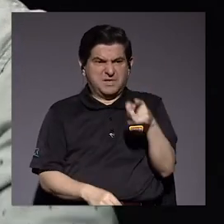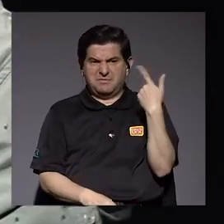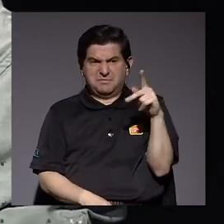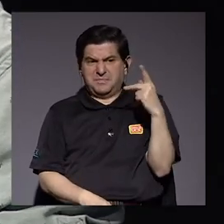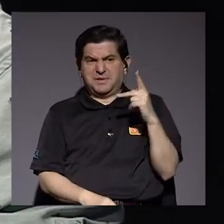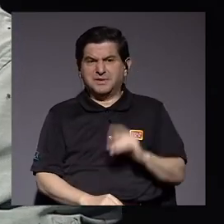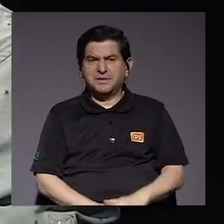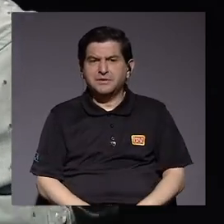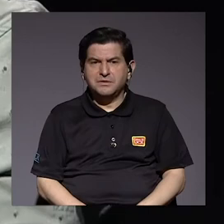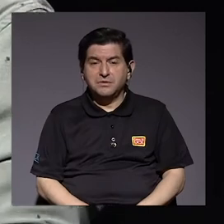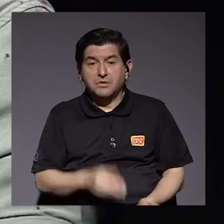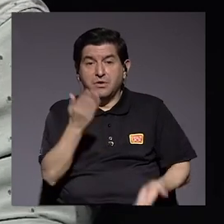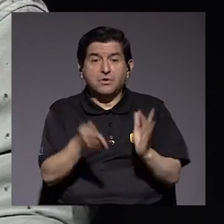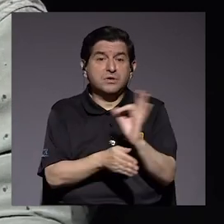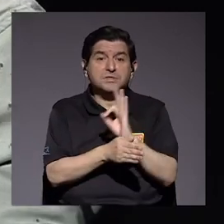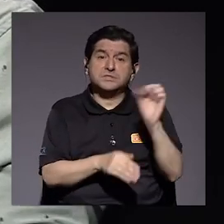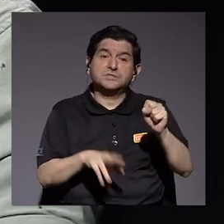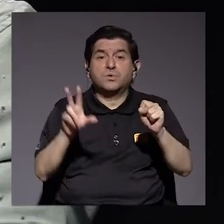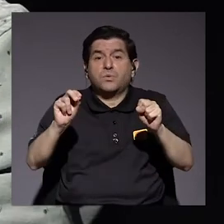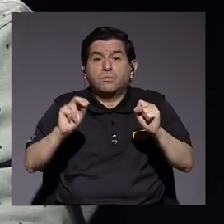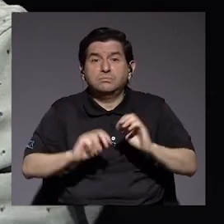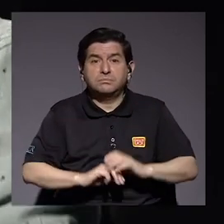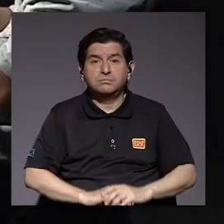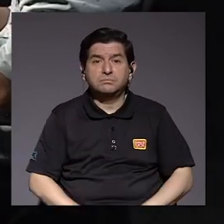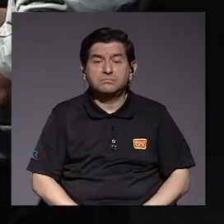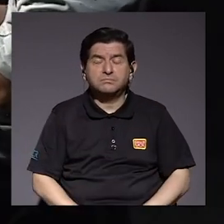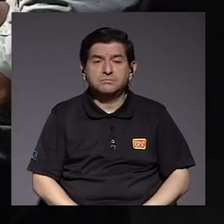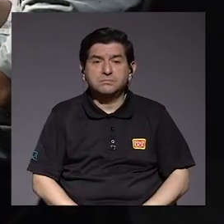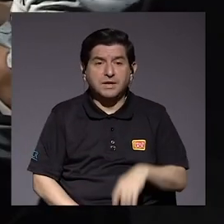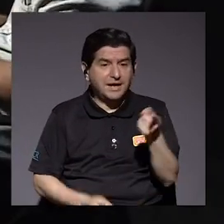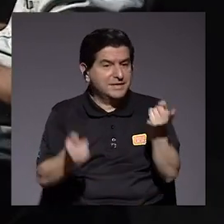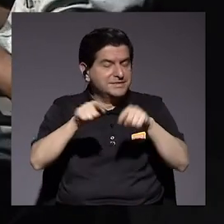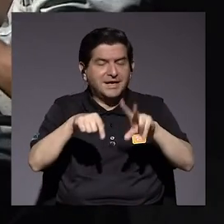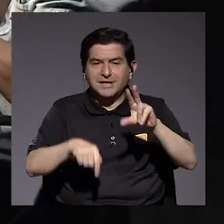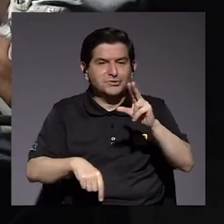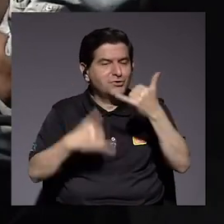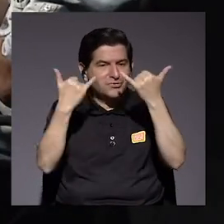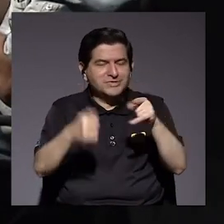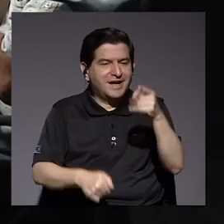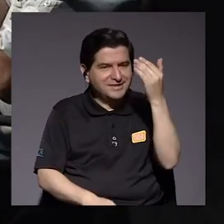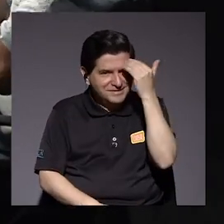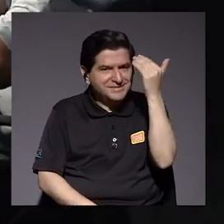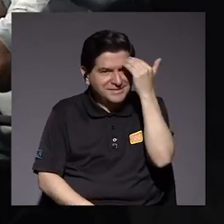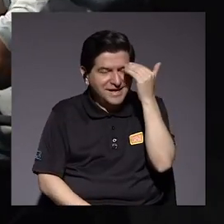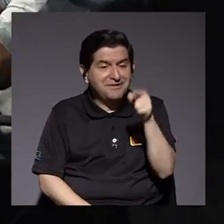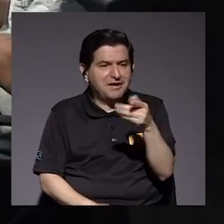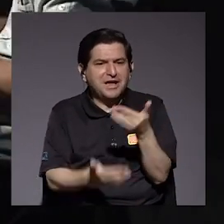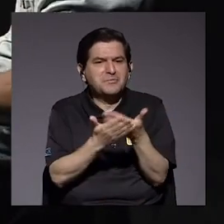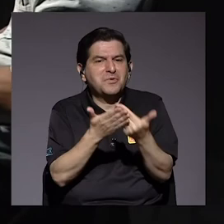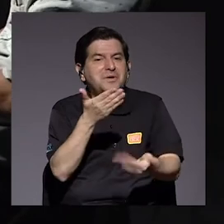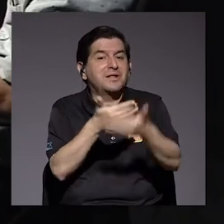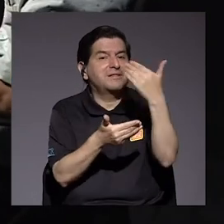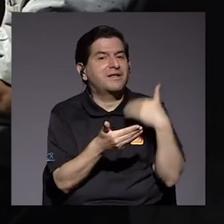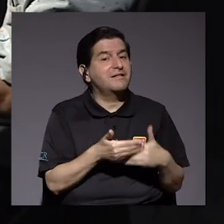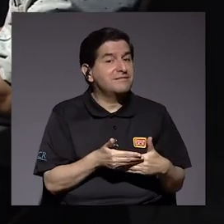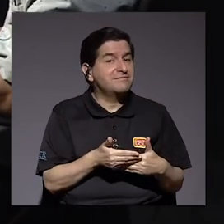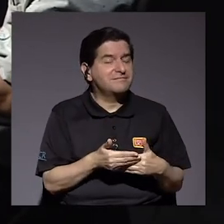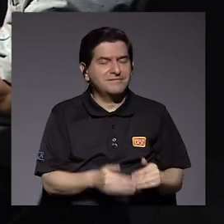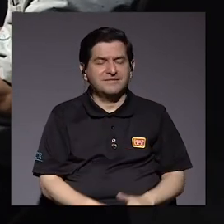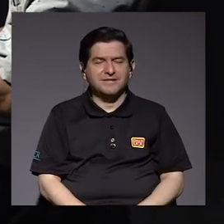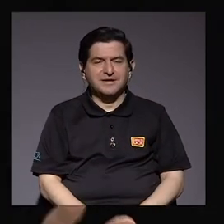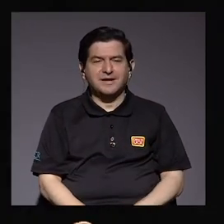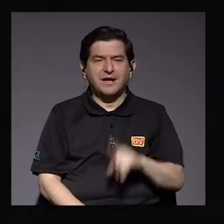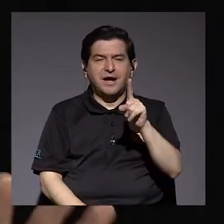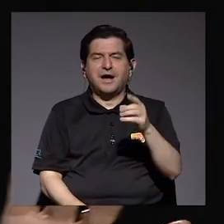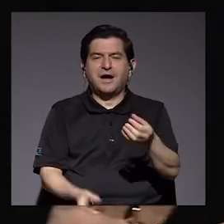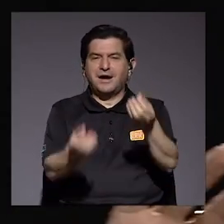correr un riesgo, sí. Que puede ser que le funcione, puede ser que no le funcione. En este caso ya él sabe y la ha probado. Si algo nos deja